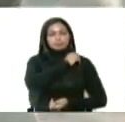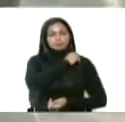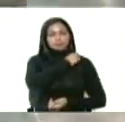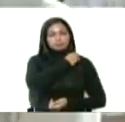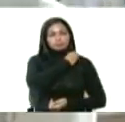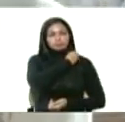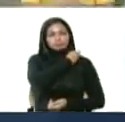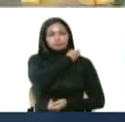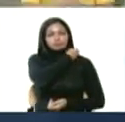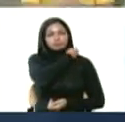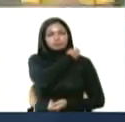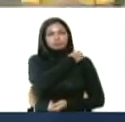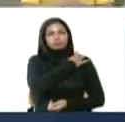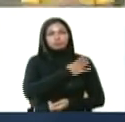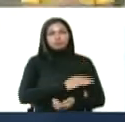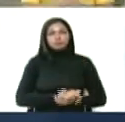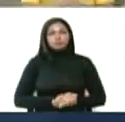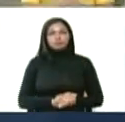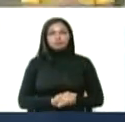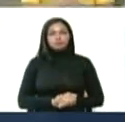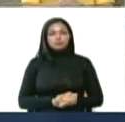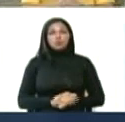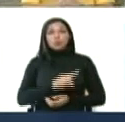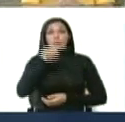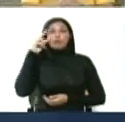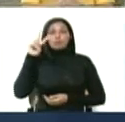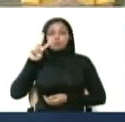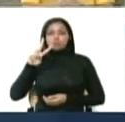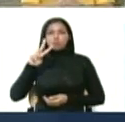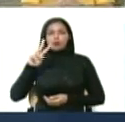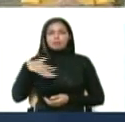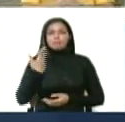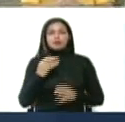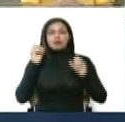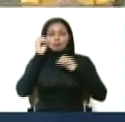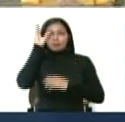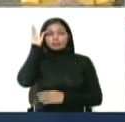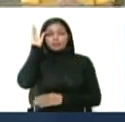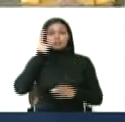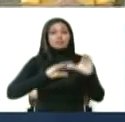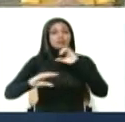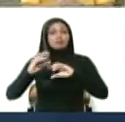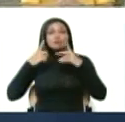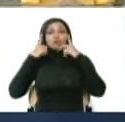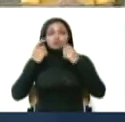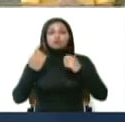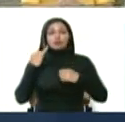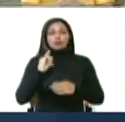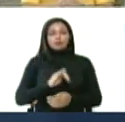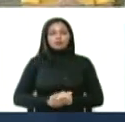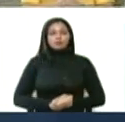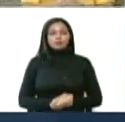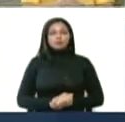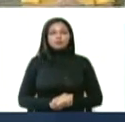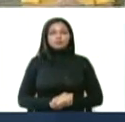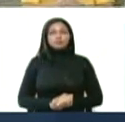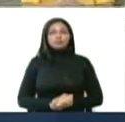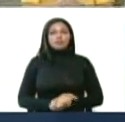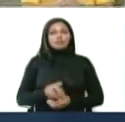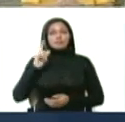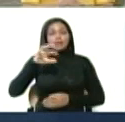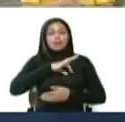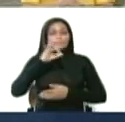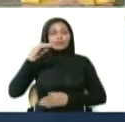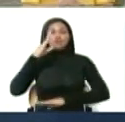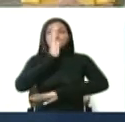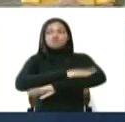Amén. Ustedes pueden ver ahí no solo la capacidad científica profesional, sino el espíritu y la